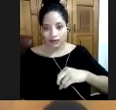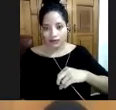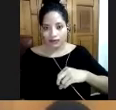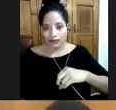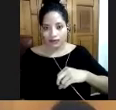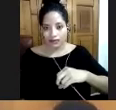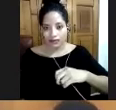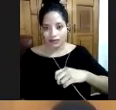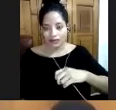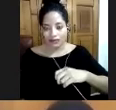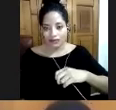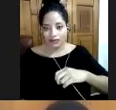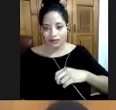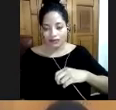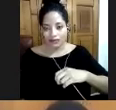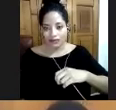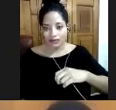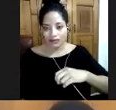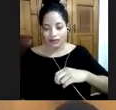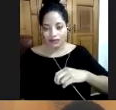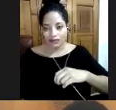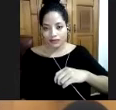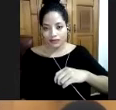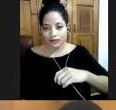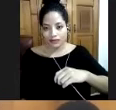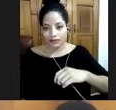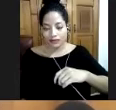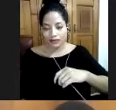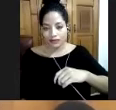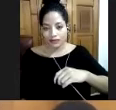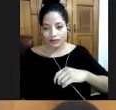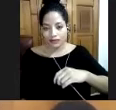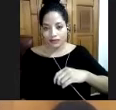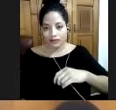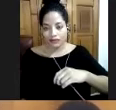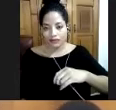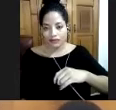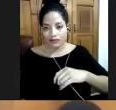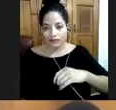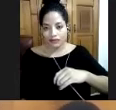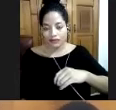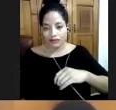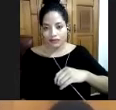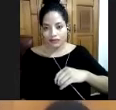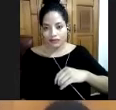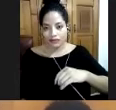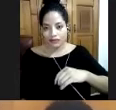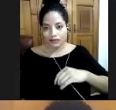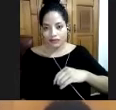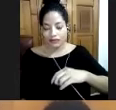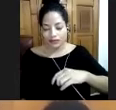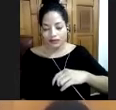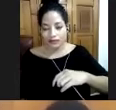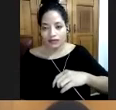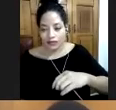problema que realmente no pudieron pues desarrollar su tarea como debían hacerlo a nivel de un centro